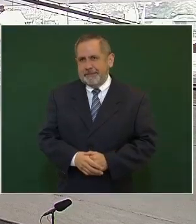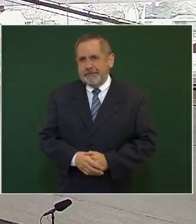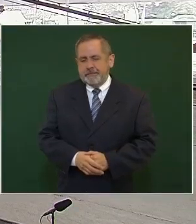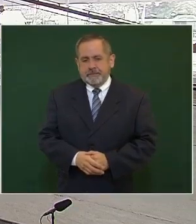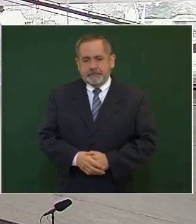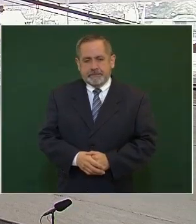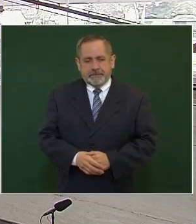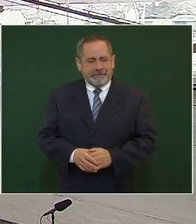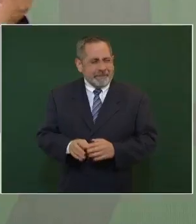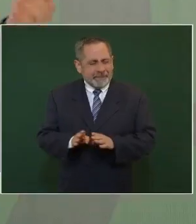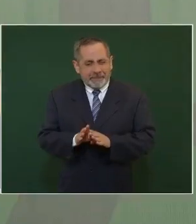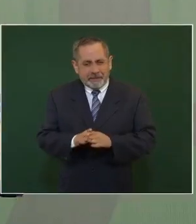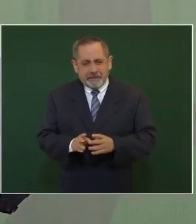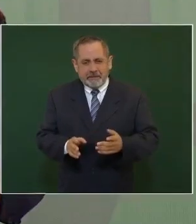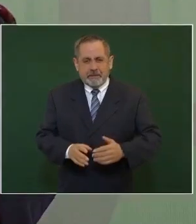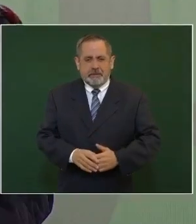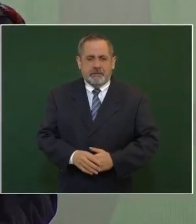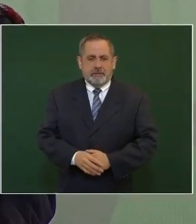Si ya